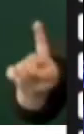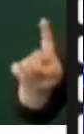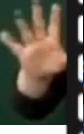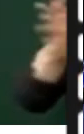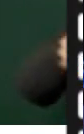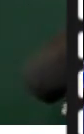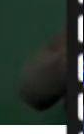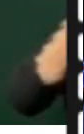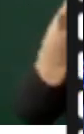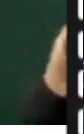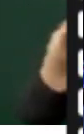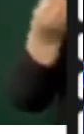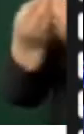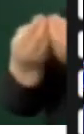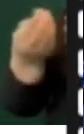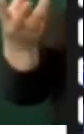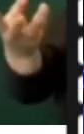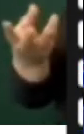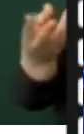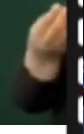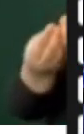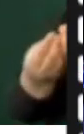familiar